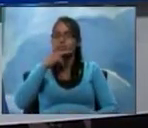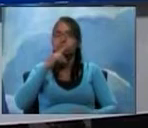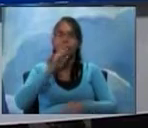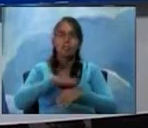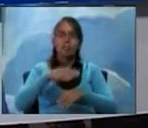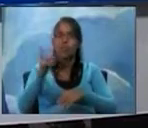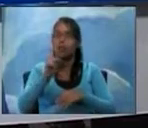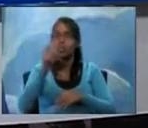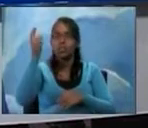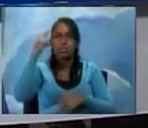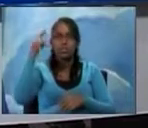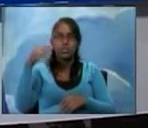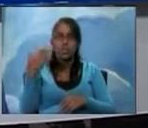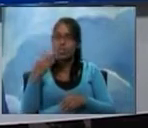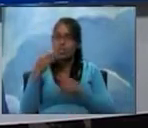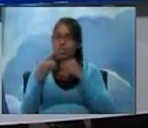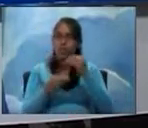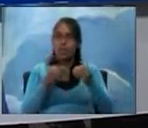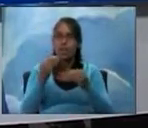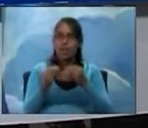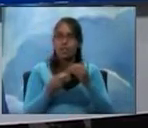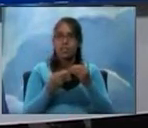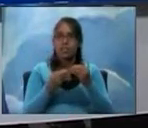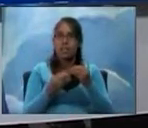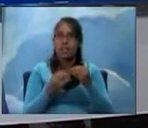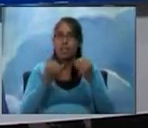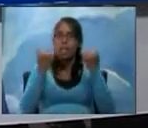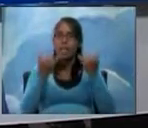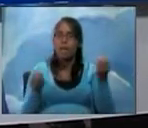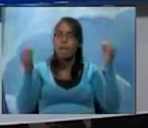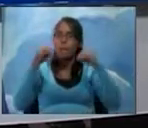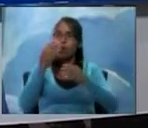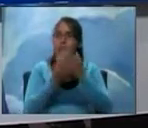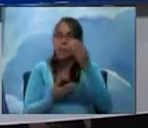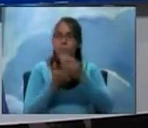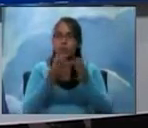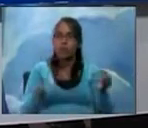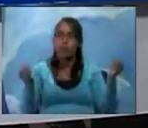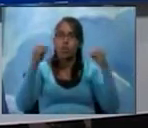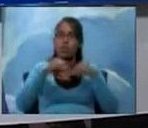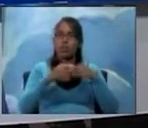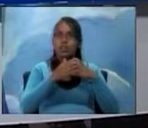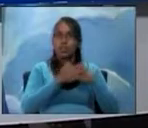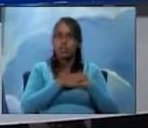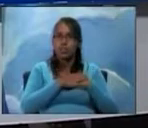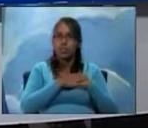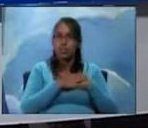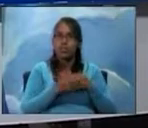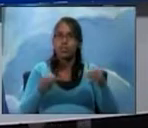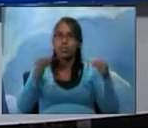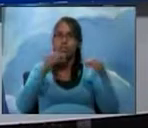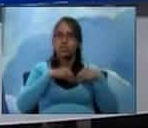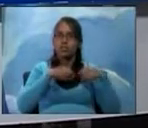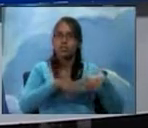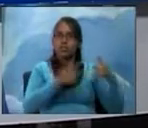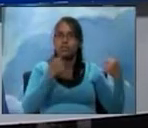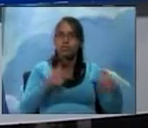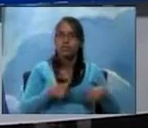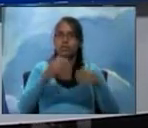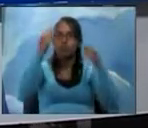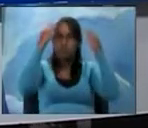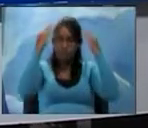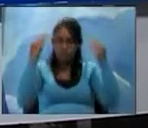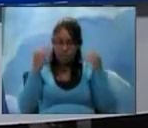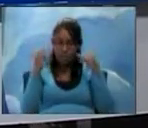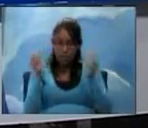no saben lo que hacen. Porque no saben. Y ahora póngase la mano derecha sobre el corazón. ¡Pah! Inclina tu